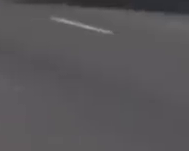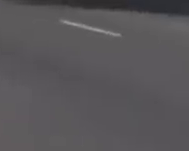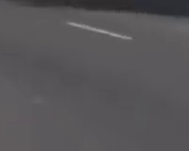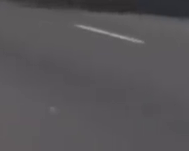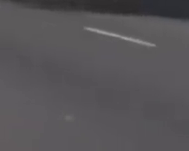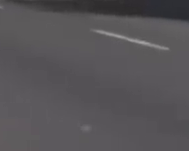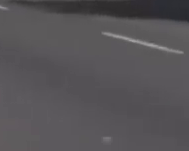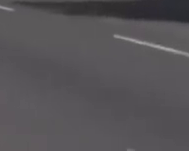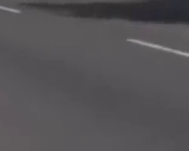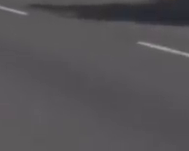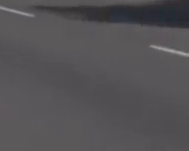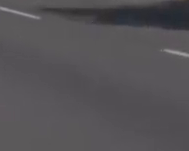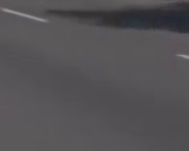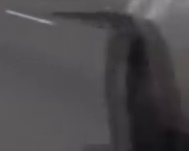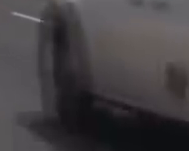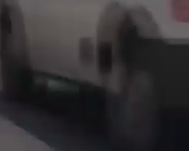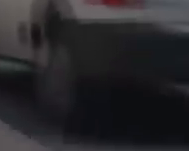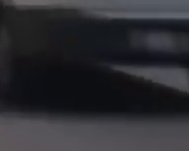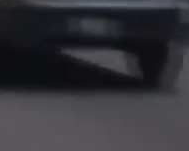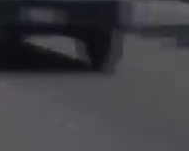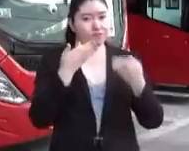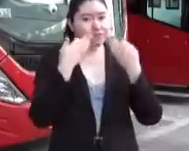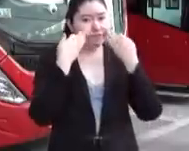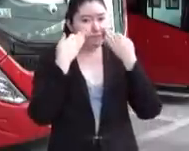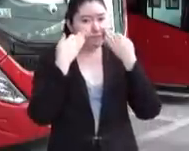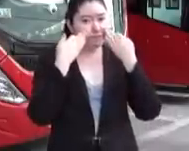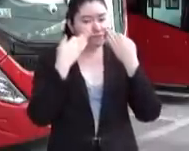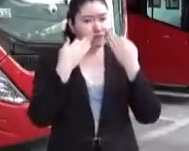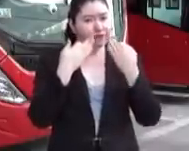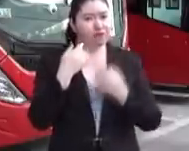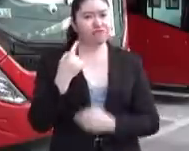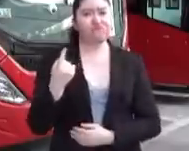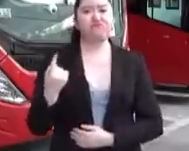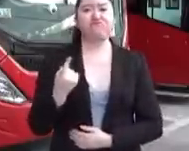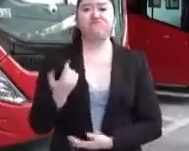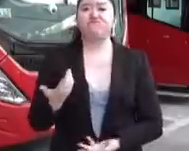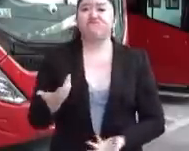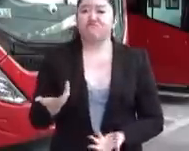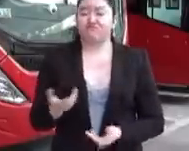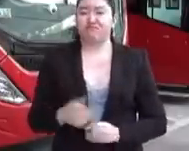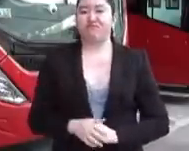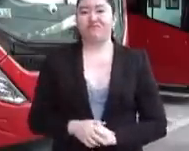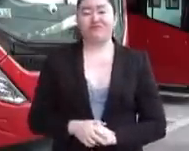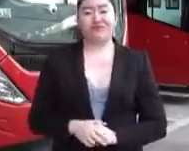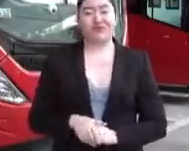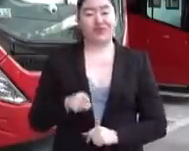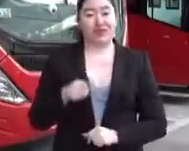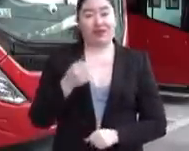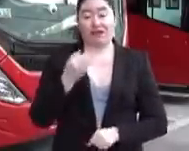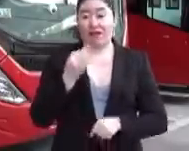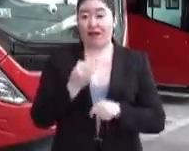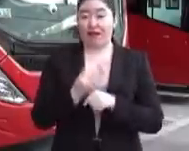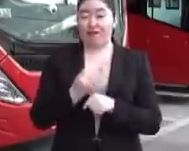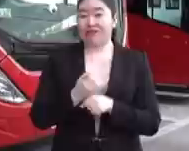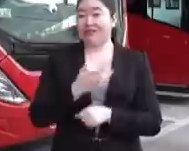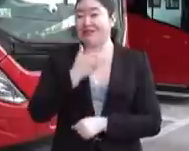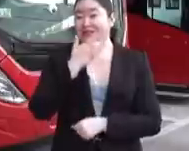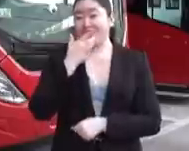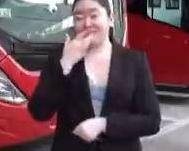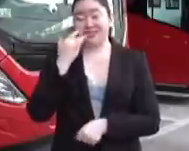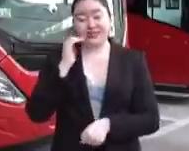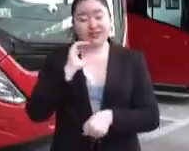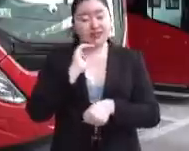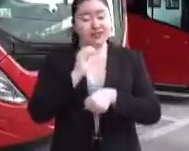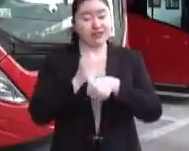hoy estamos siendo testigos de la ya casi terminación